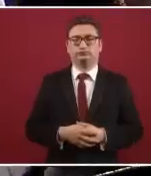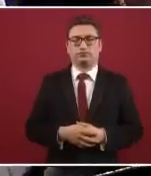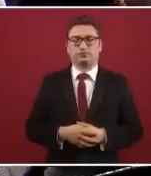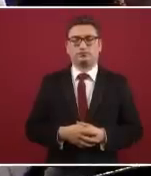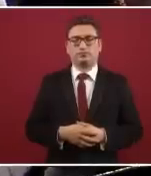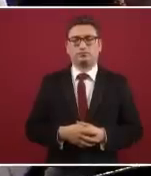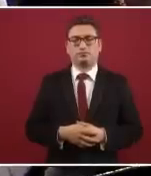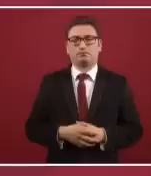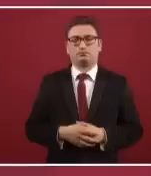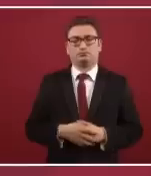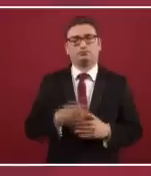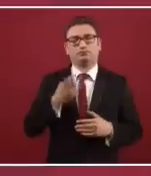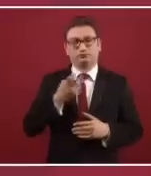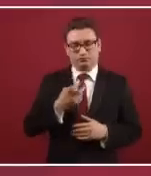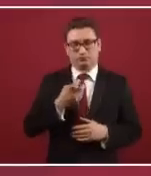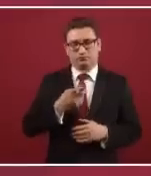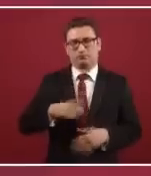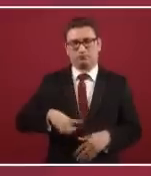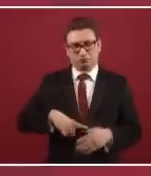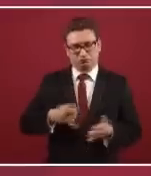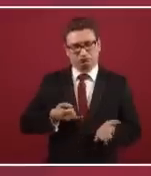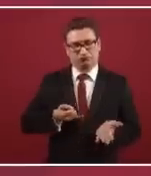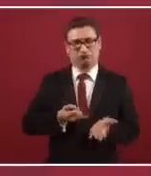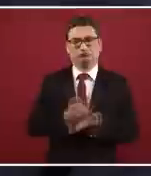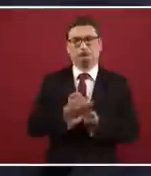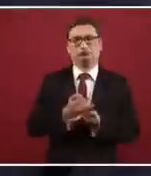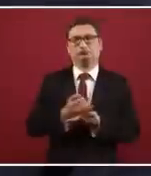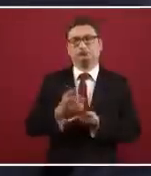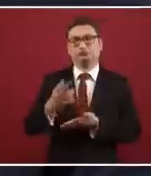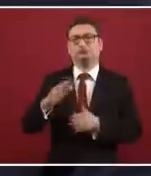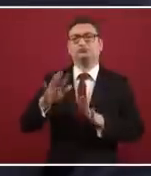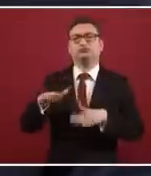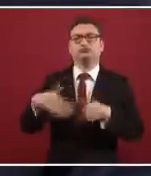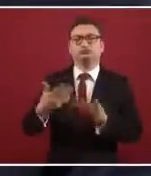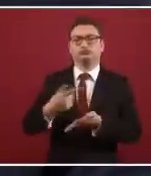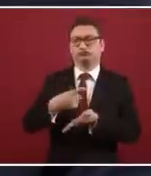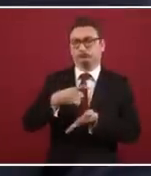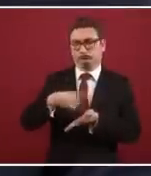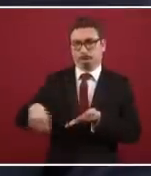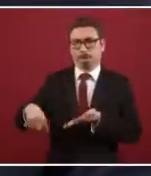se tomó la decisión de comprarlos afuera.